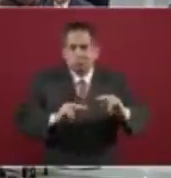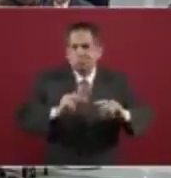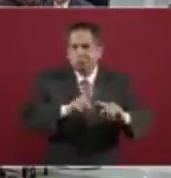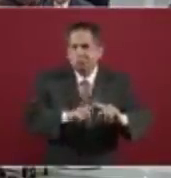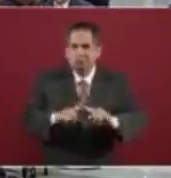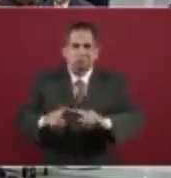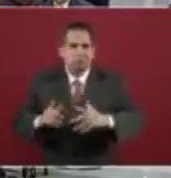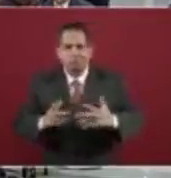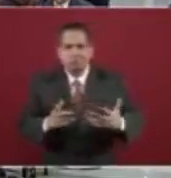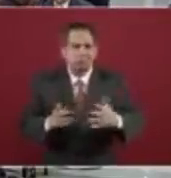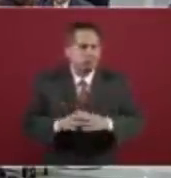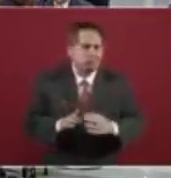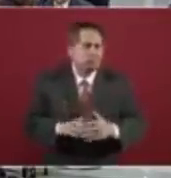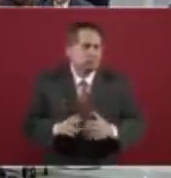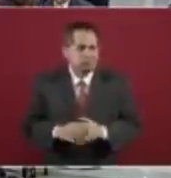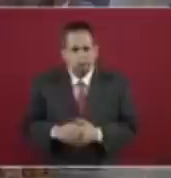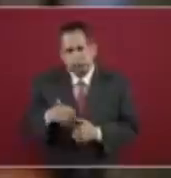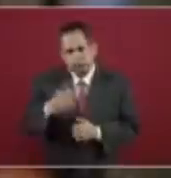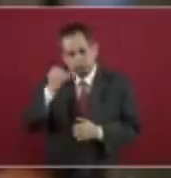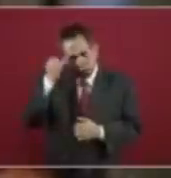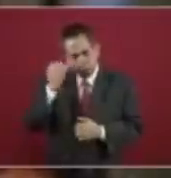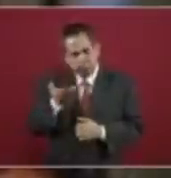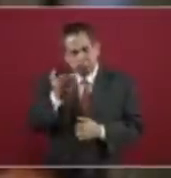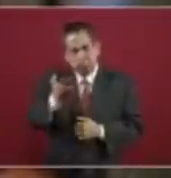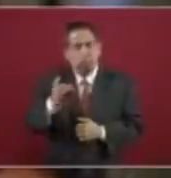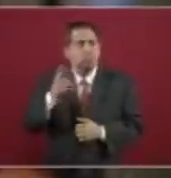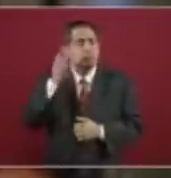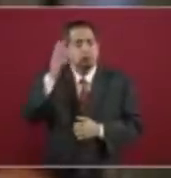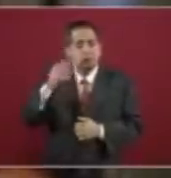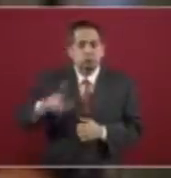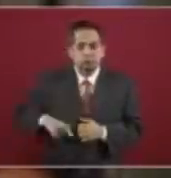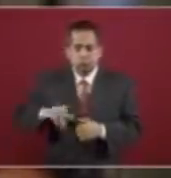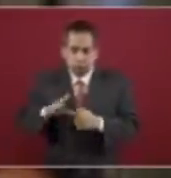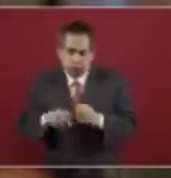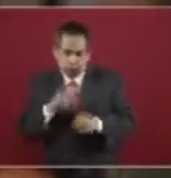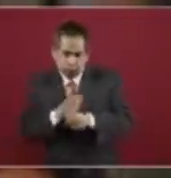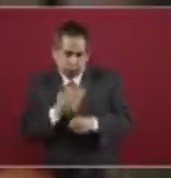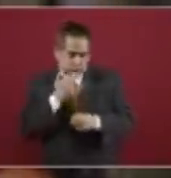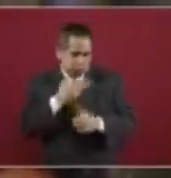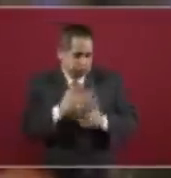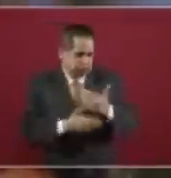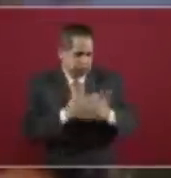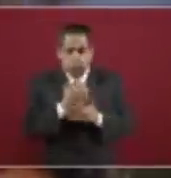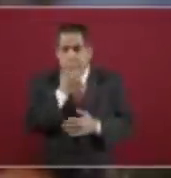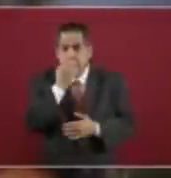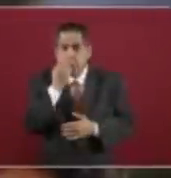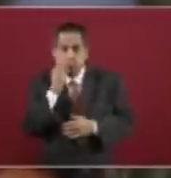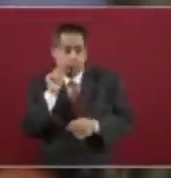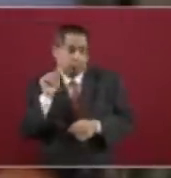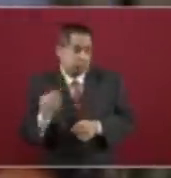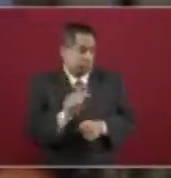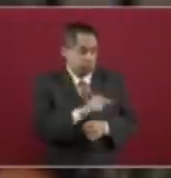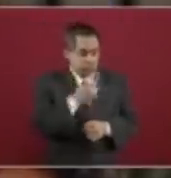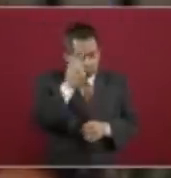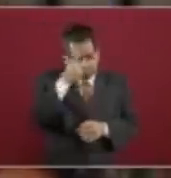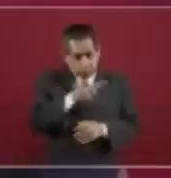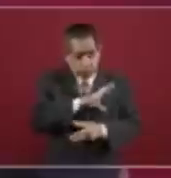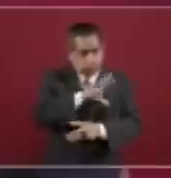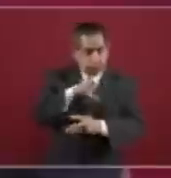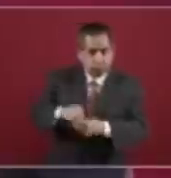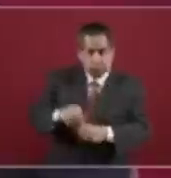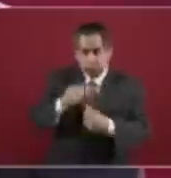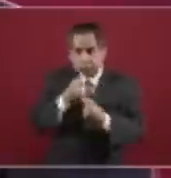problemática. ¿Tiene contemplado en su gobierno mejorar y habilitar los centros escolares para que se busque la inclusión de la